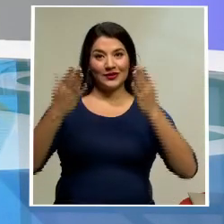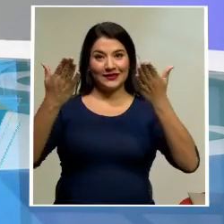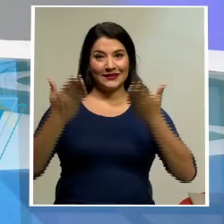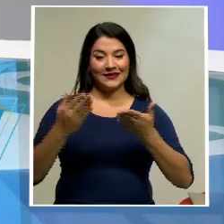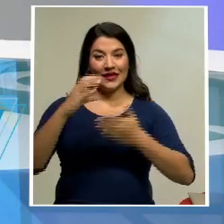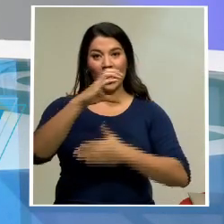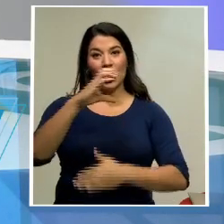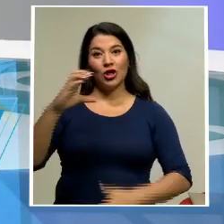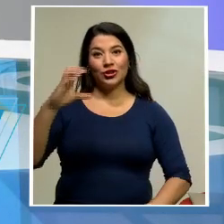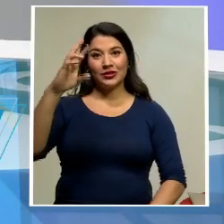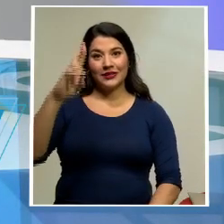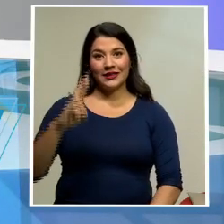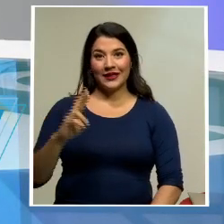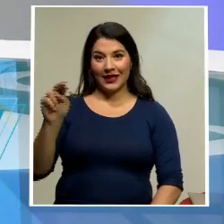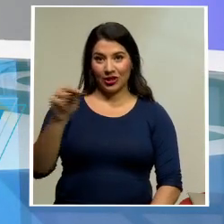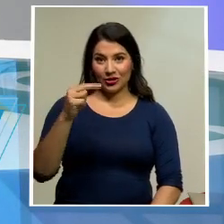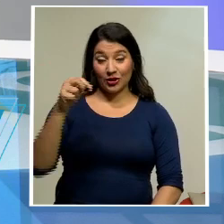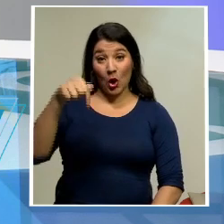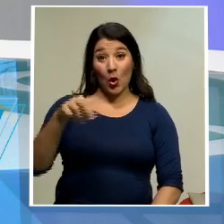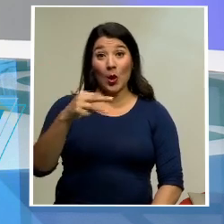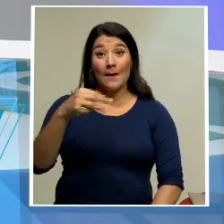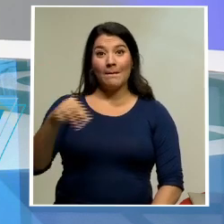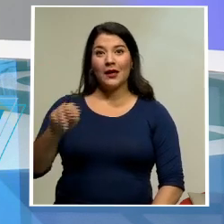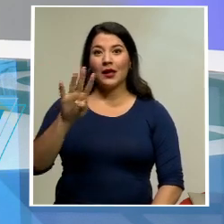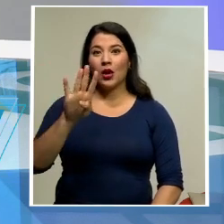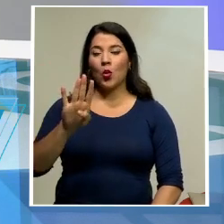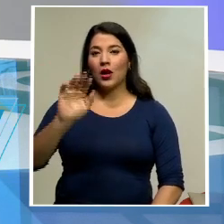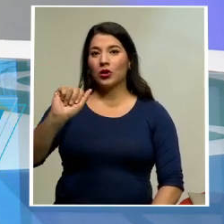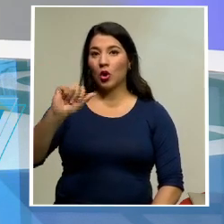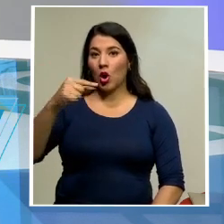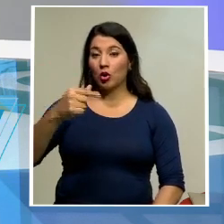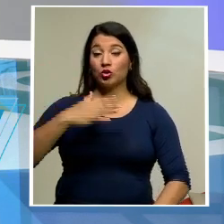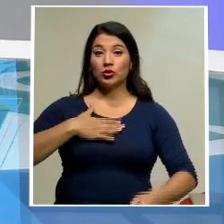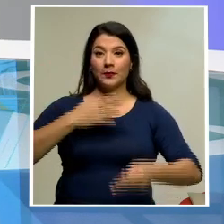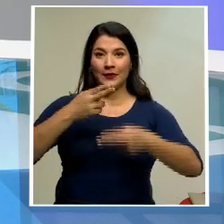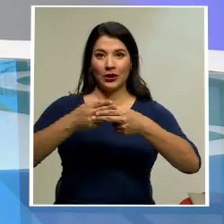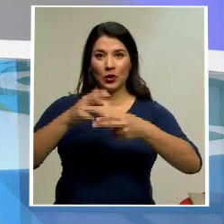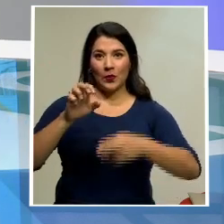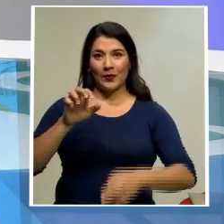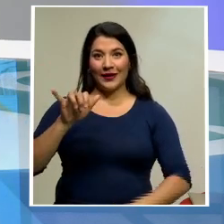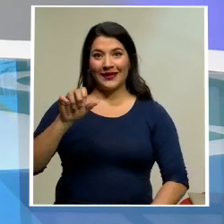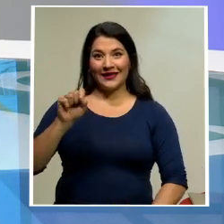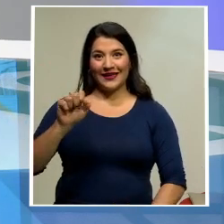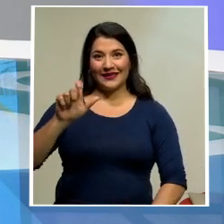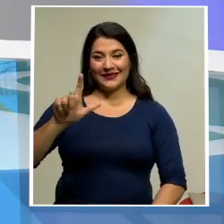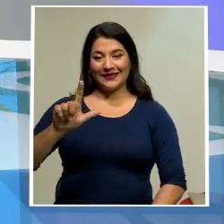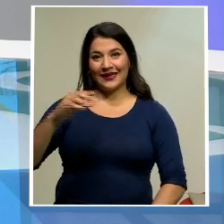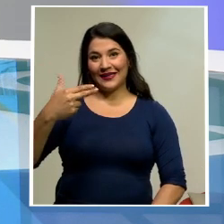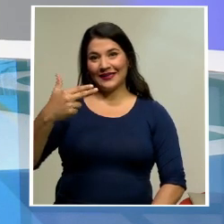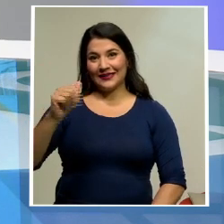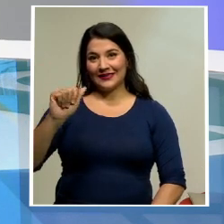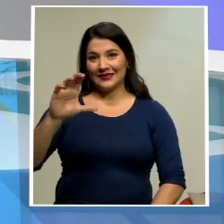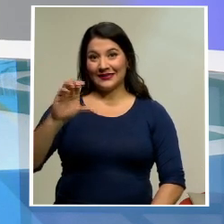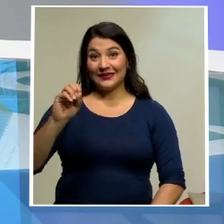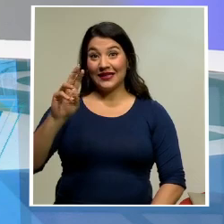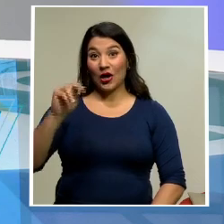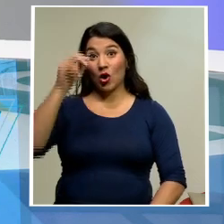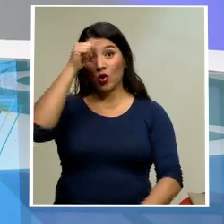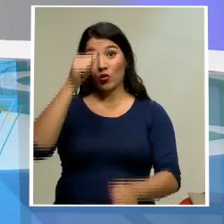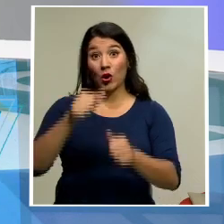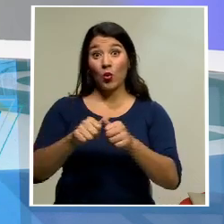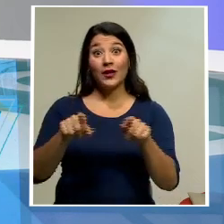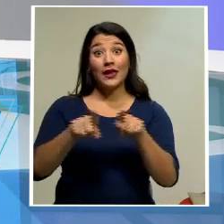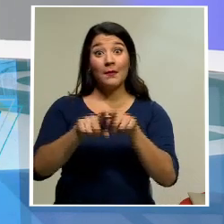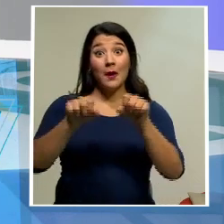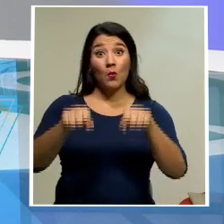emisión estelar de Costa Rica Noticias de este miércoles 4 de agosto. Eisel Chacón Cordero les saluda y le recuerdo que puede seguir en vivo esta